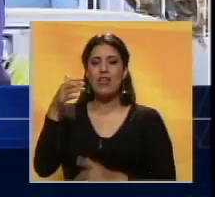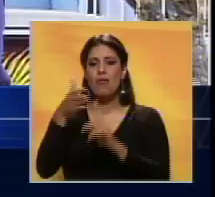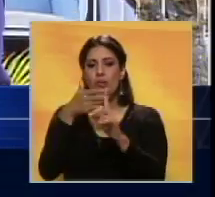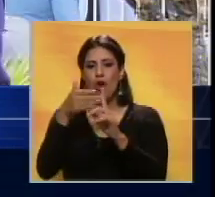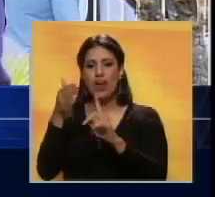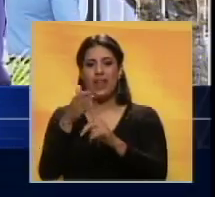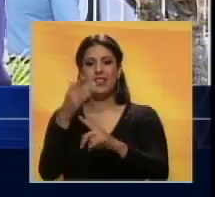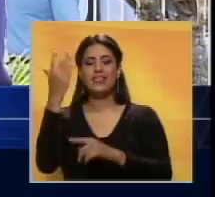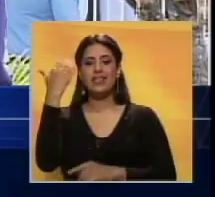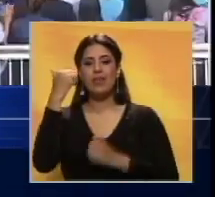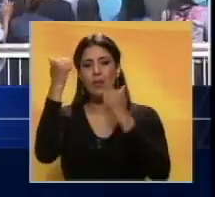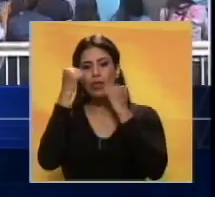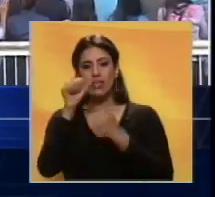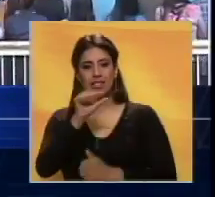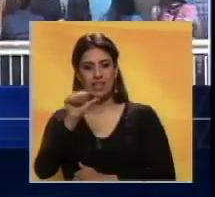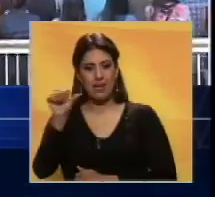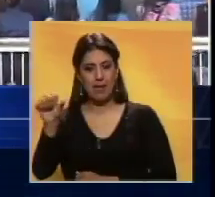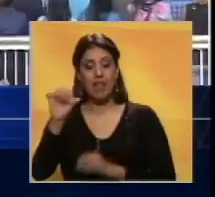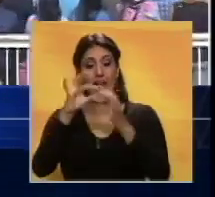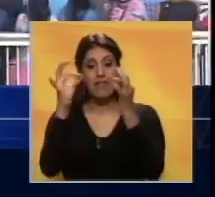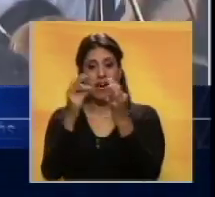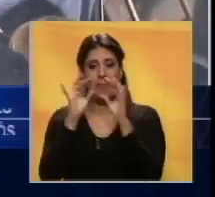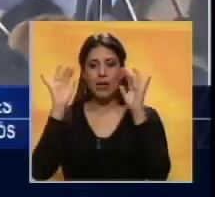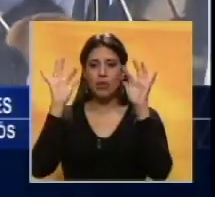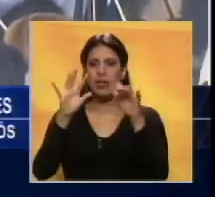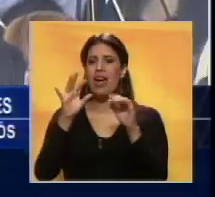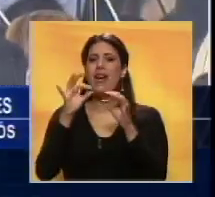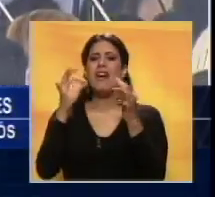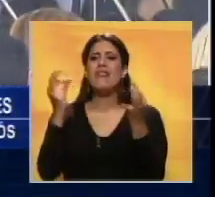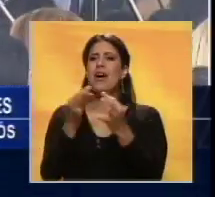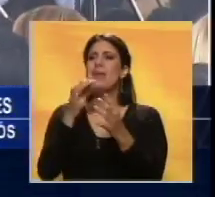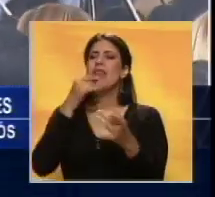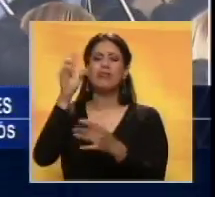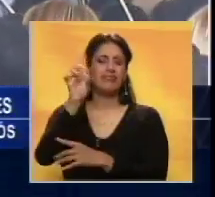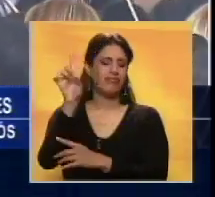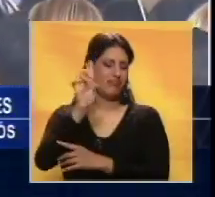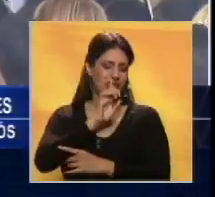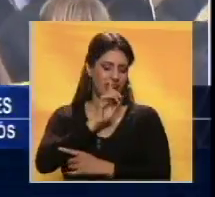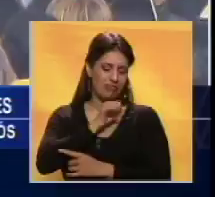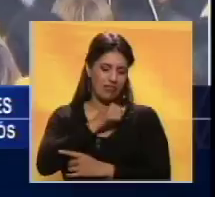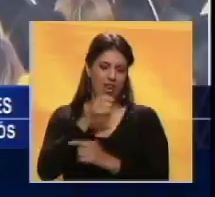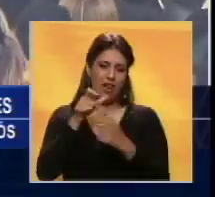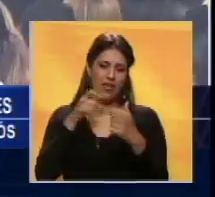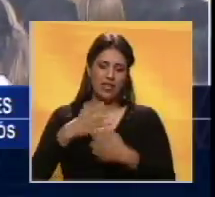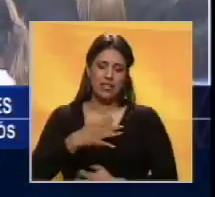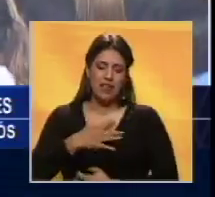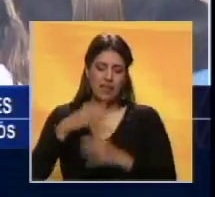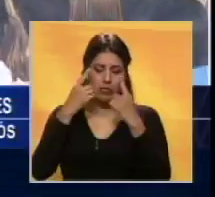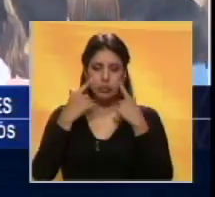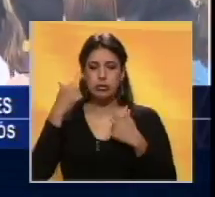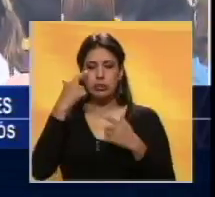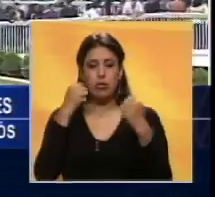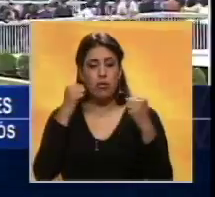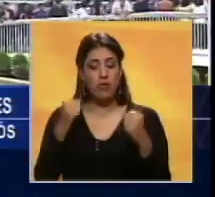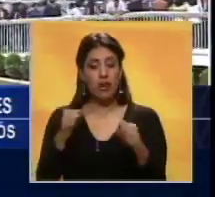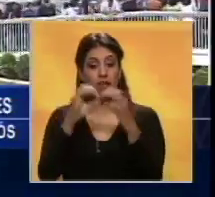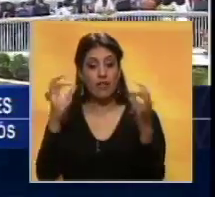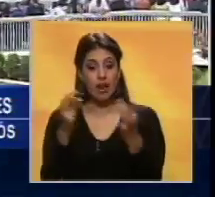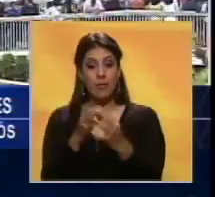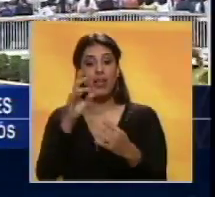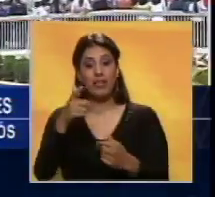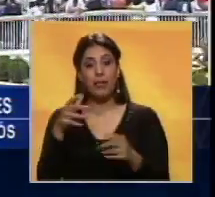medio de las protestas de esta semana. Los familiares no han querido rendir declaraciones, se encuentran bastante afectados, así como varios